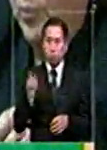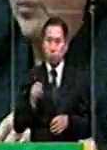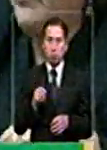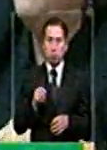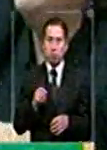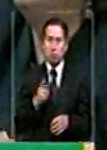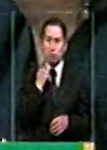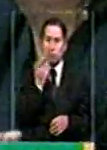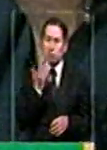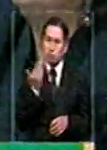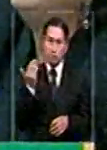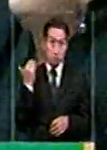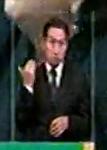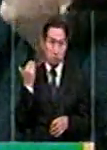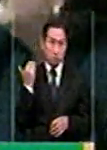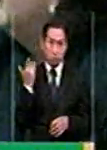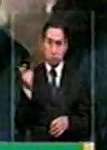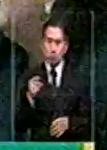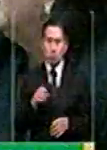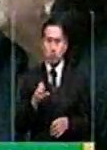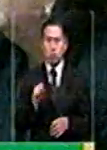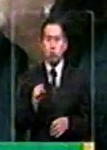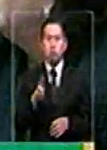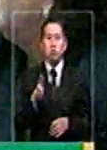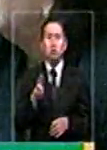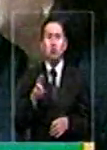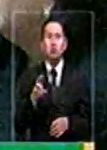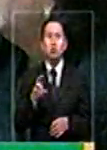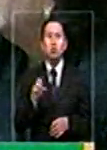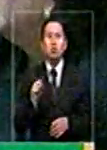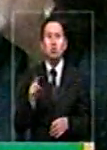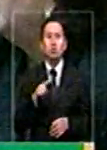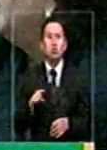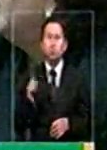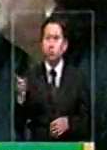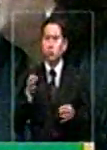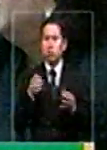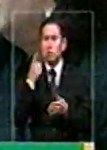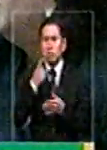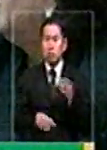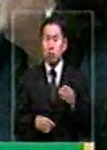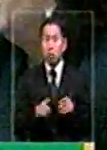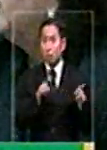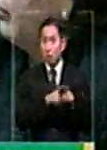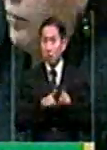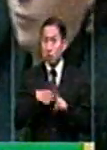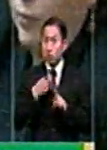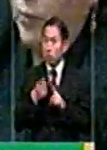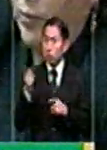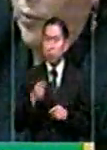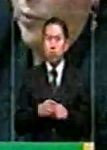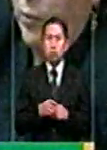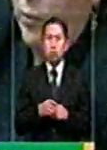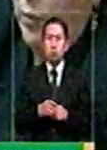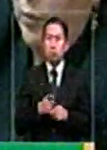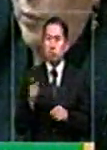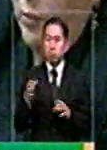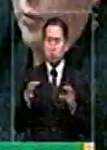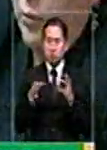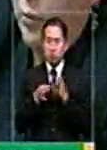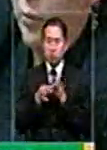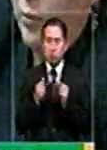últimamente, Pedro Sus, ¿qué señala? Y el mismo candidato presidencial aliado de Solvo